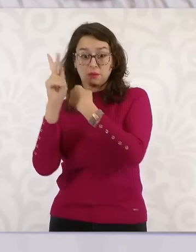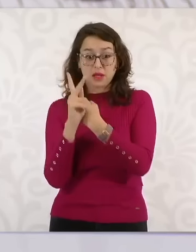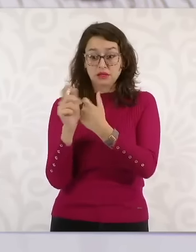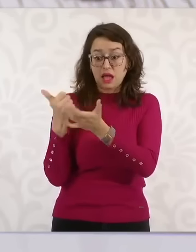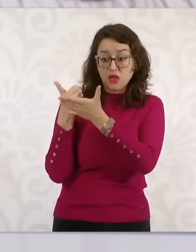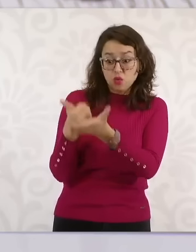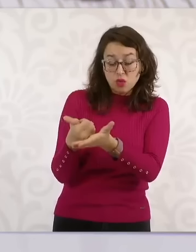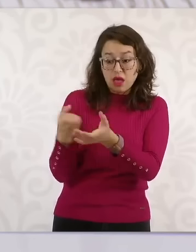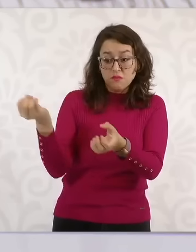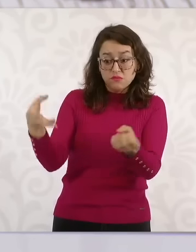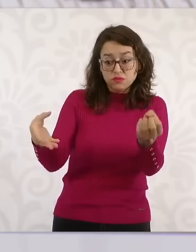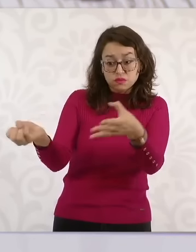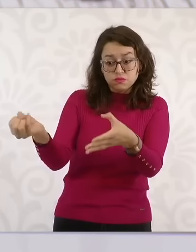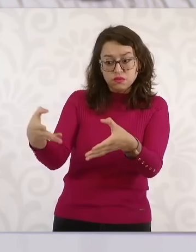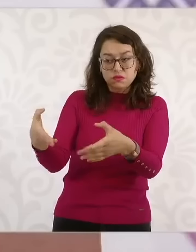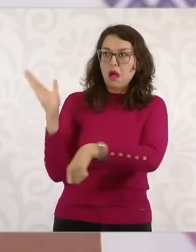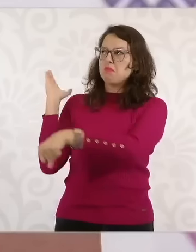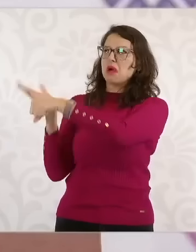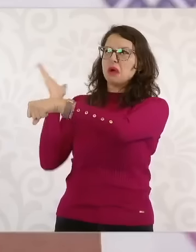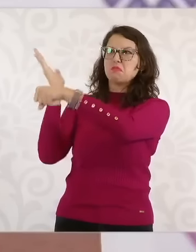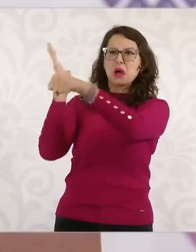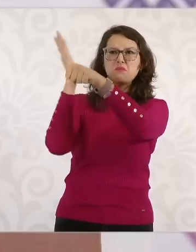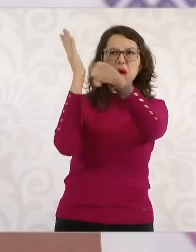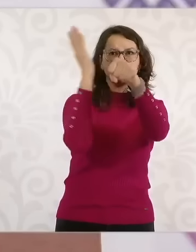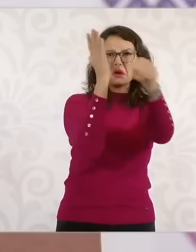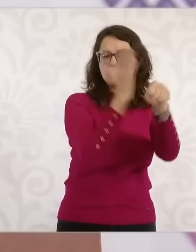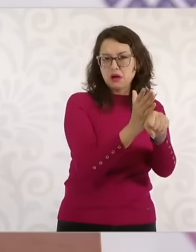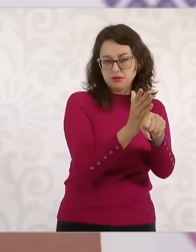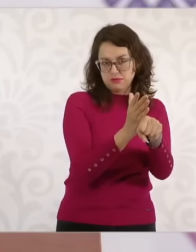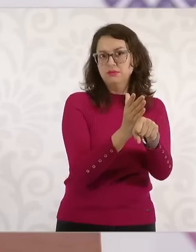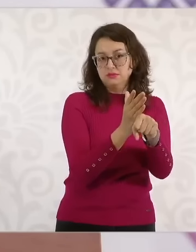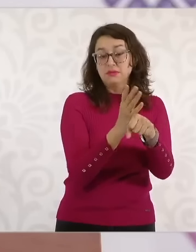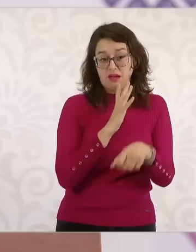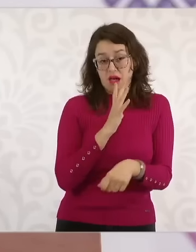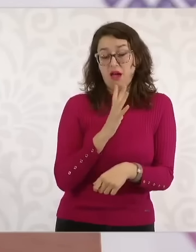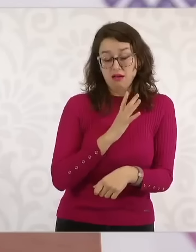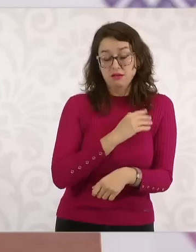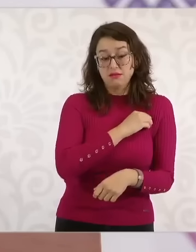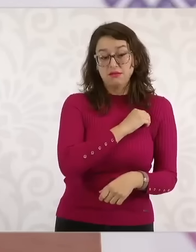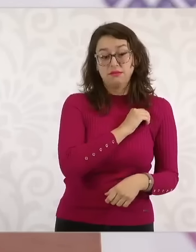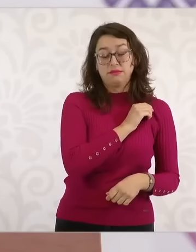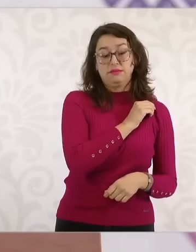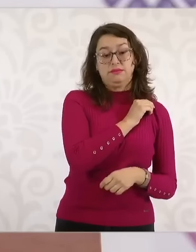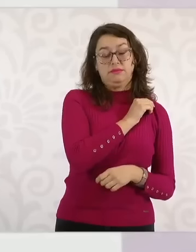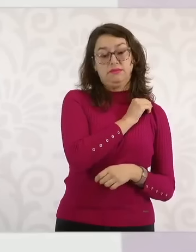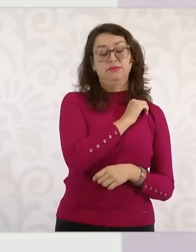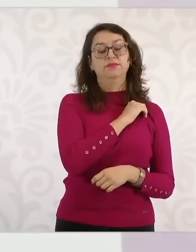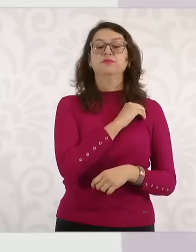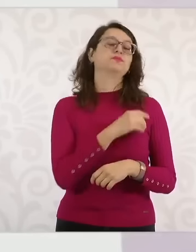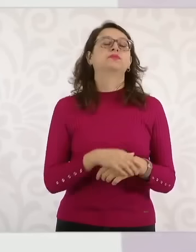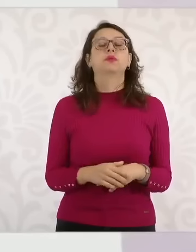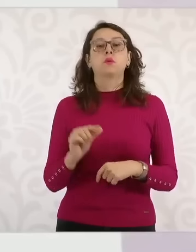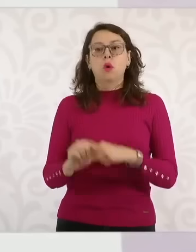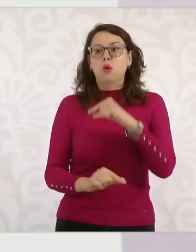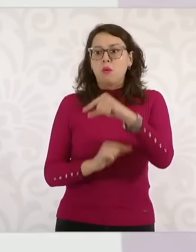apoyan. Y este bloqueo ha ido, se fue incrementando por parte de